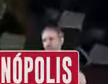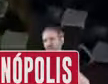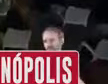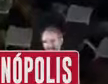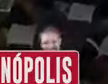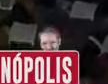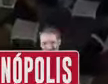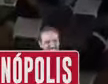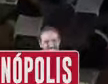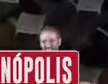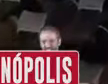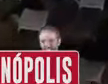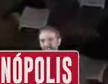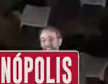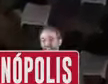que